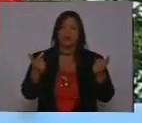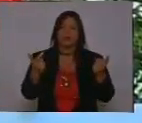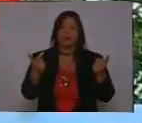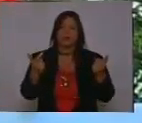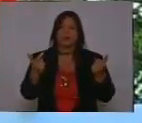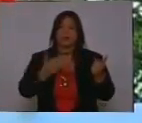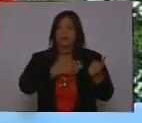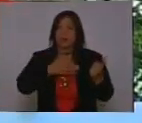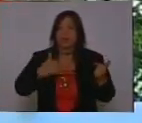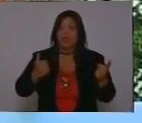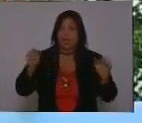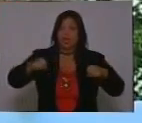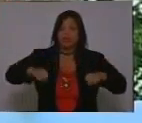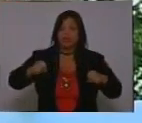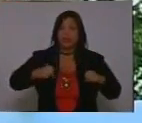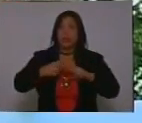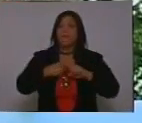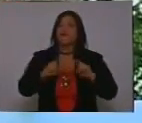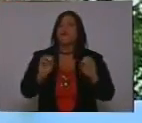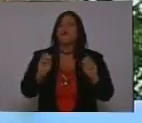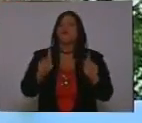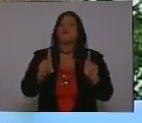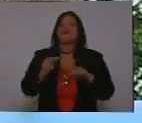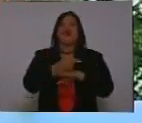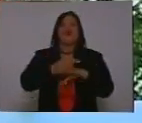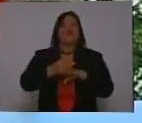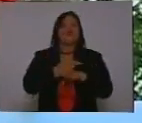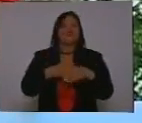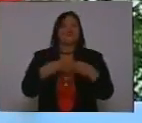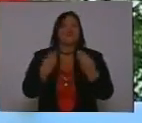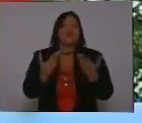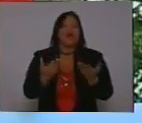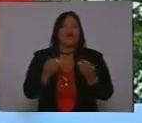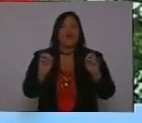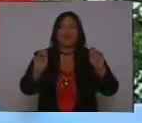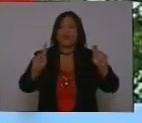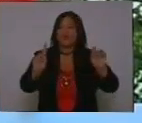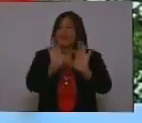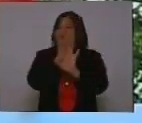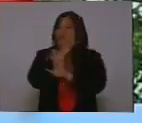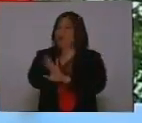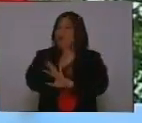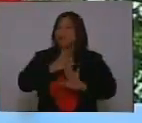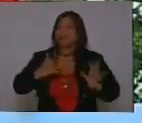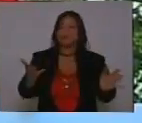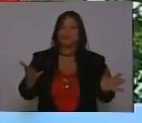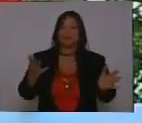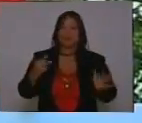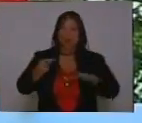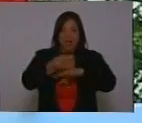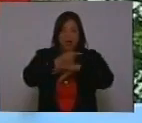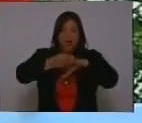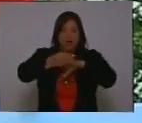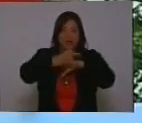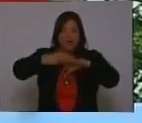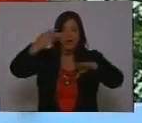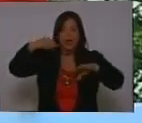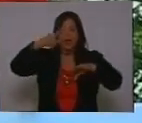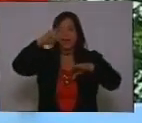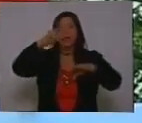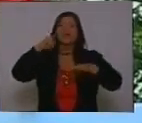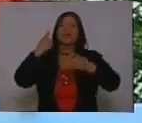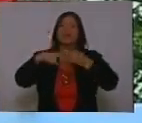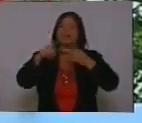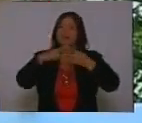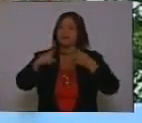porque no la quisieron, sino porque no hubo un gobierno que les prestara las oportunidades. Era un gobierno, o eran unos